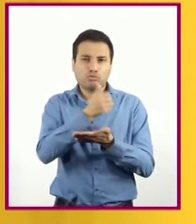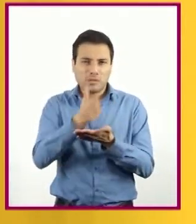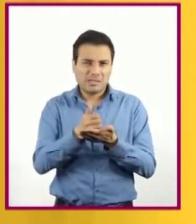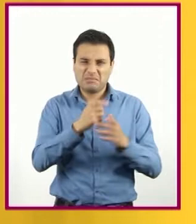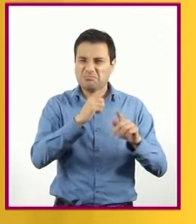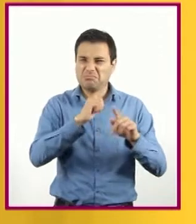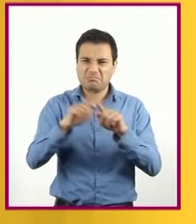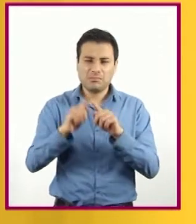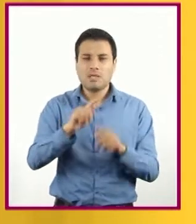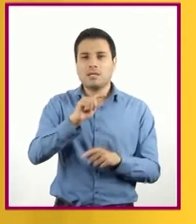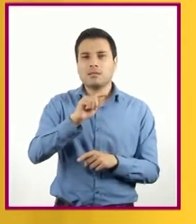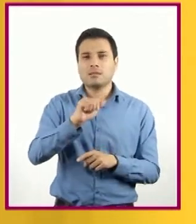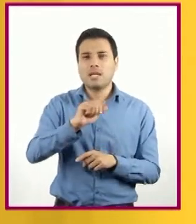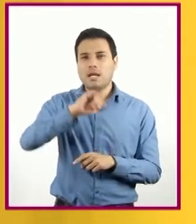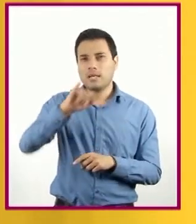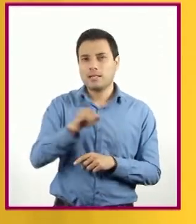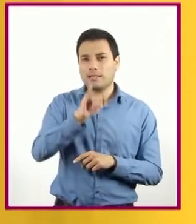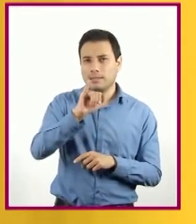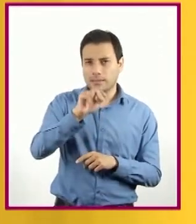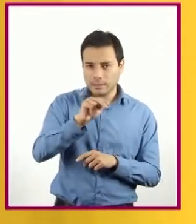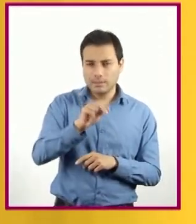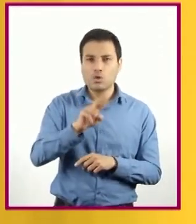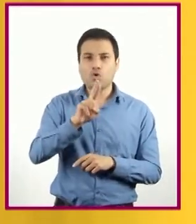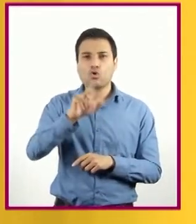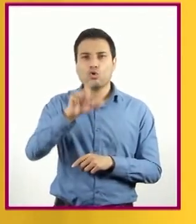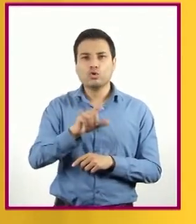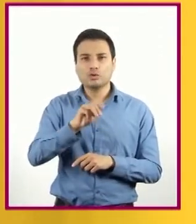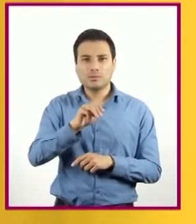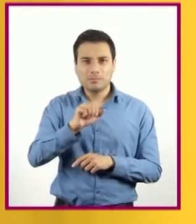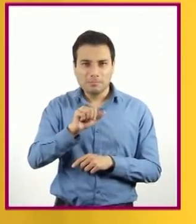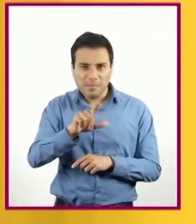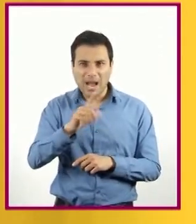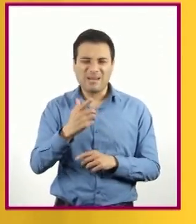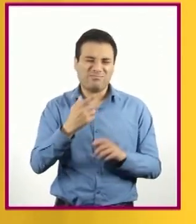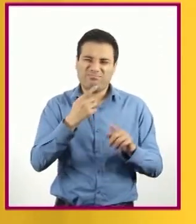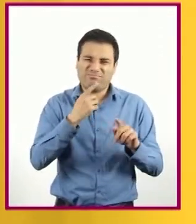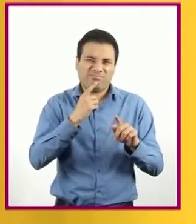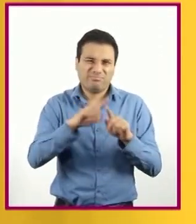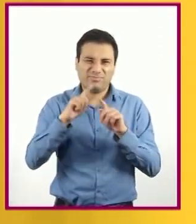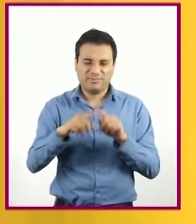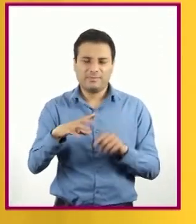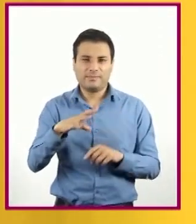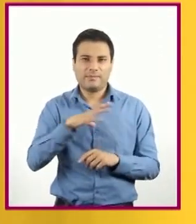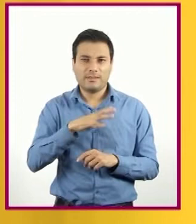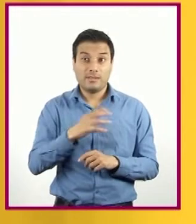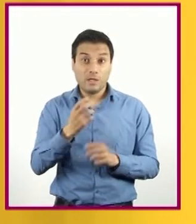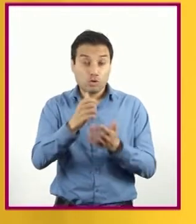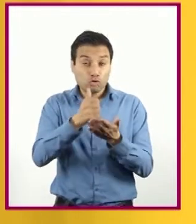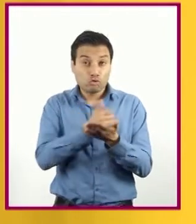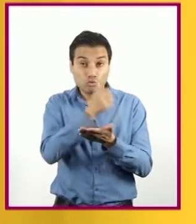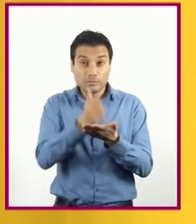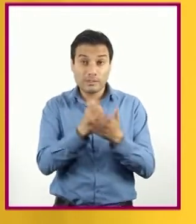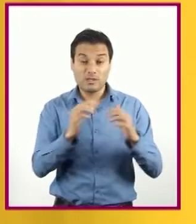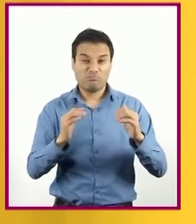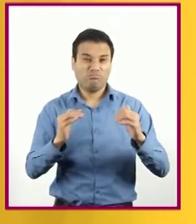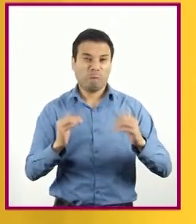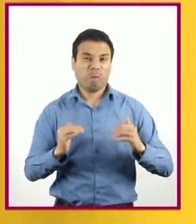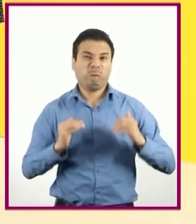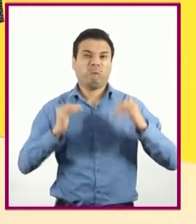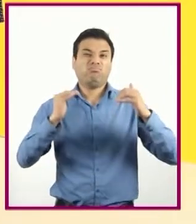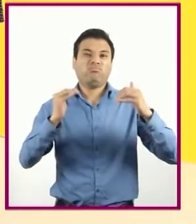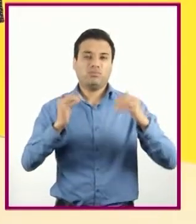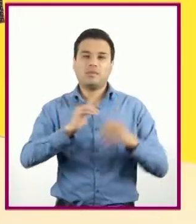Tajín, Sachila, Uxmal, entre otras. Adquieren su mayor esplendor que a su vez las hace rivalizar entre